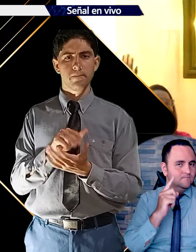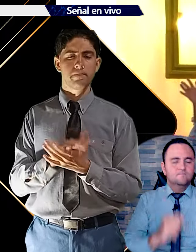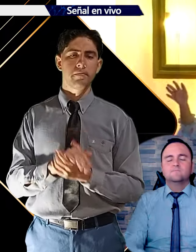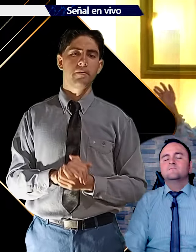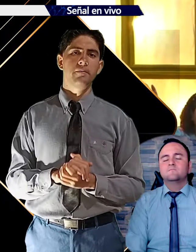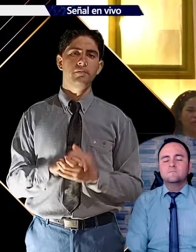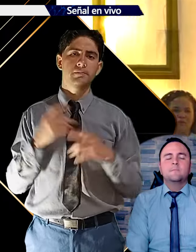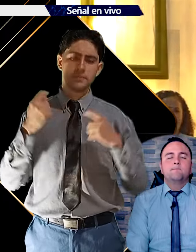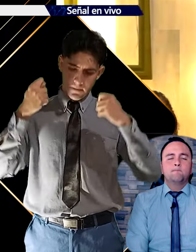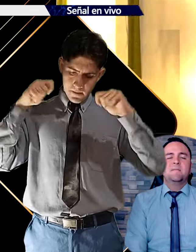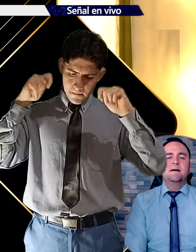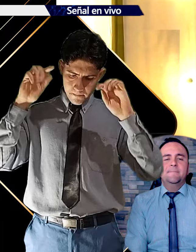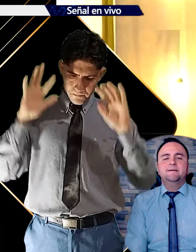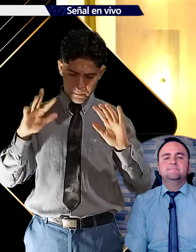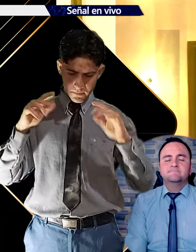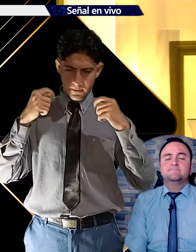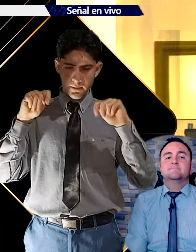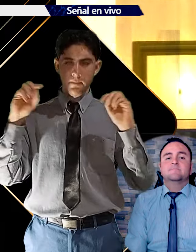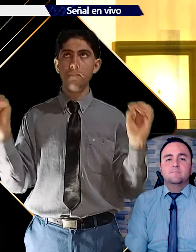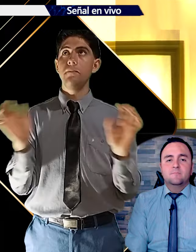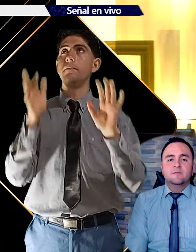Pero eso sí,